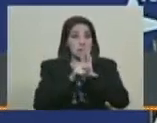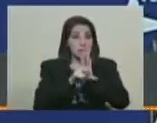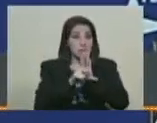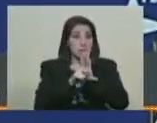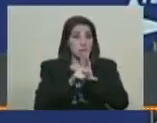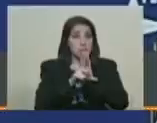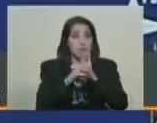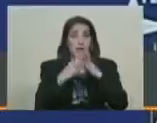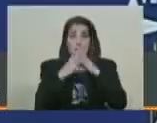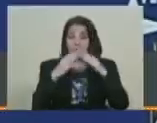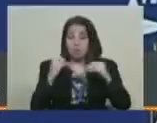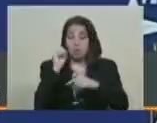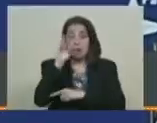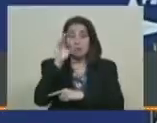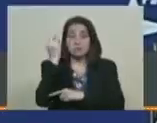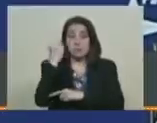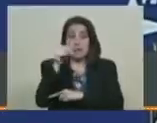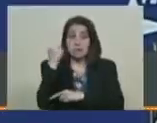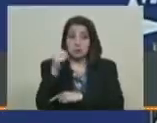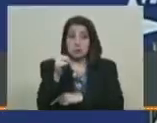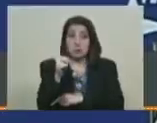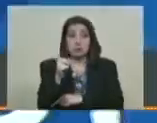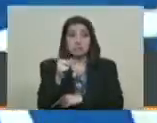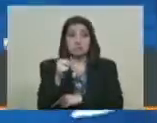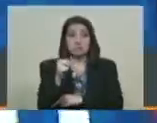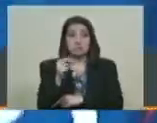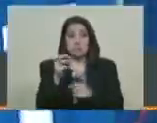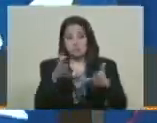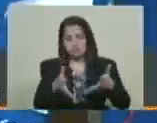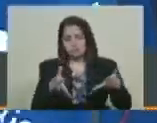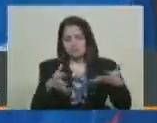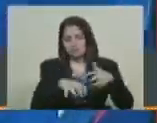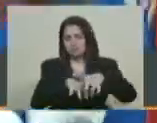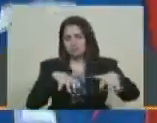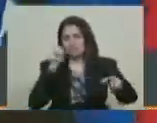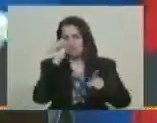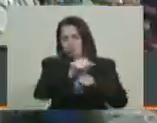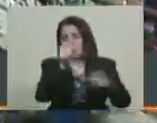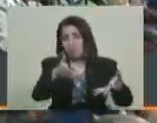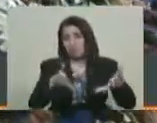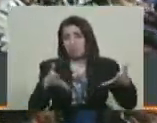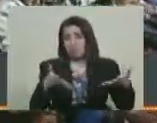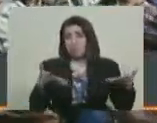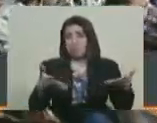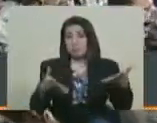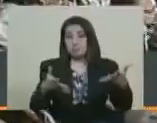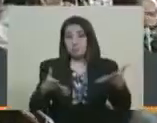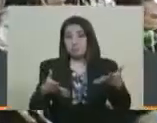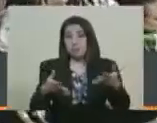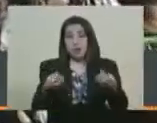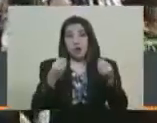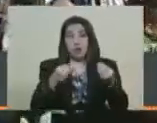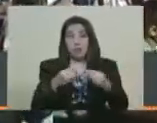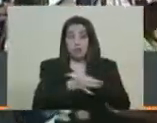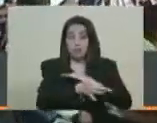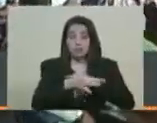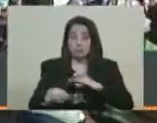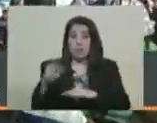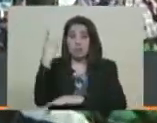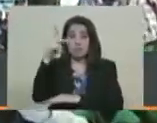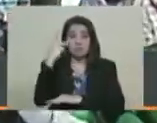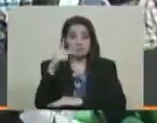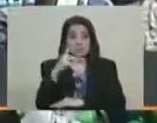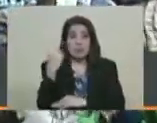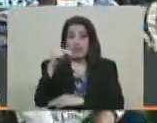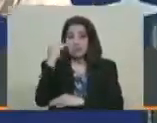y para la Asamblea Nacional, para una gran victoria legislativa municipal, regional y nacional.